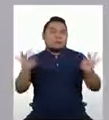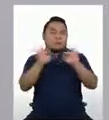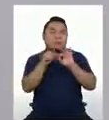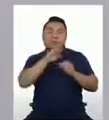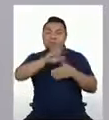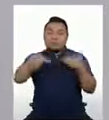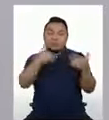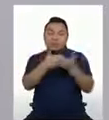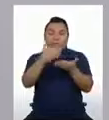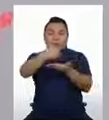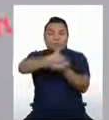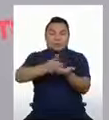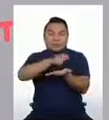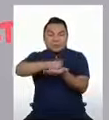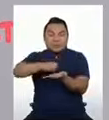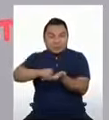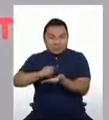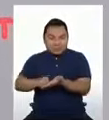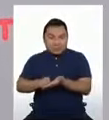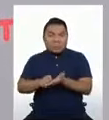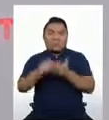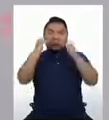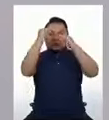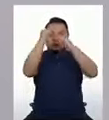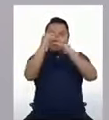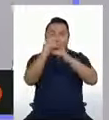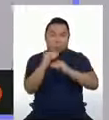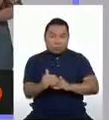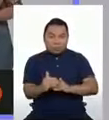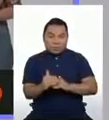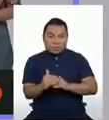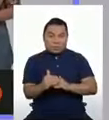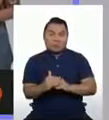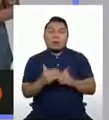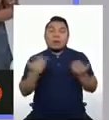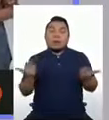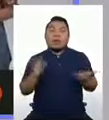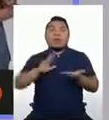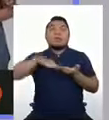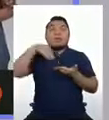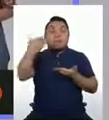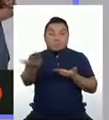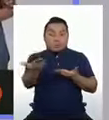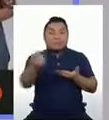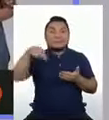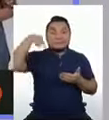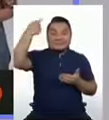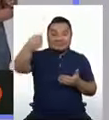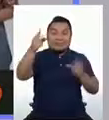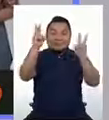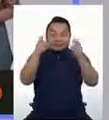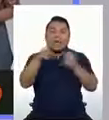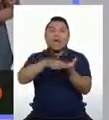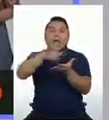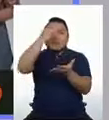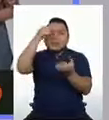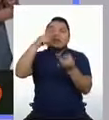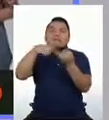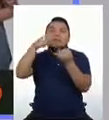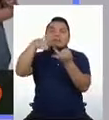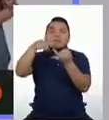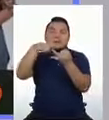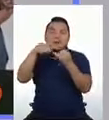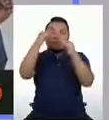tiene partes, es decir, una estructura y un orden. Durante los siguientes programas iremos explorando diferentes